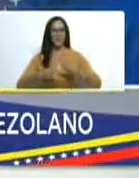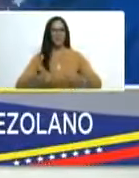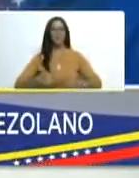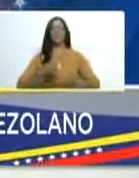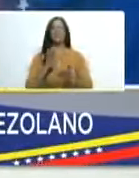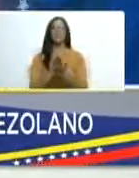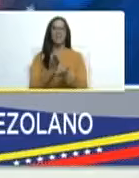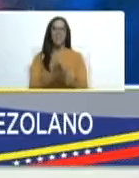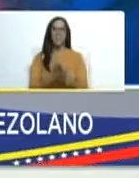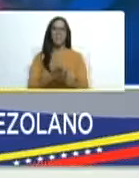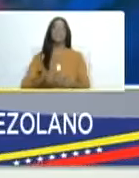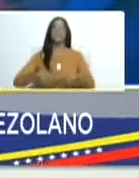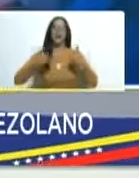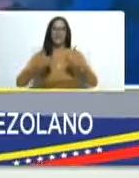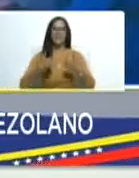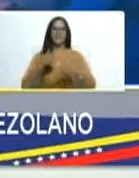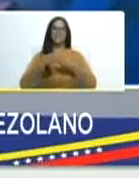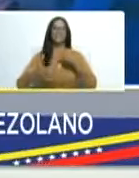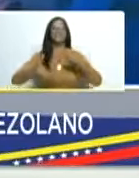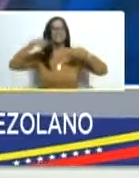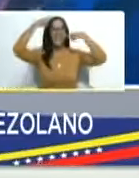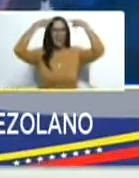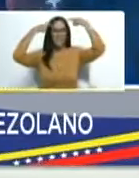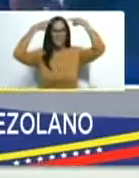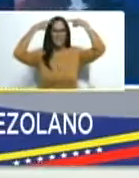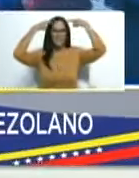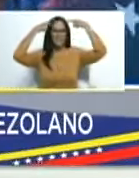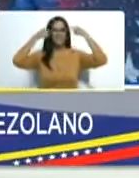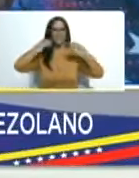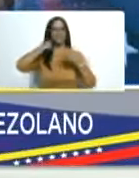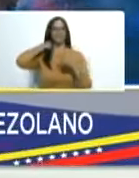nunca, chavista, Carúpano.